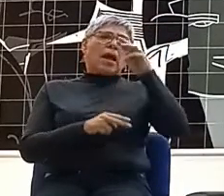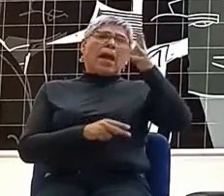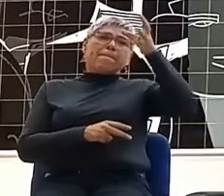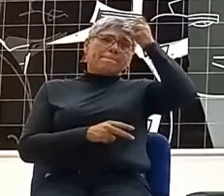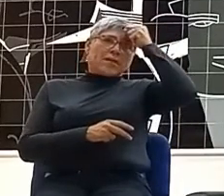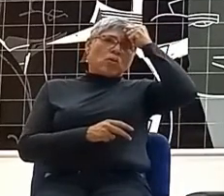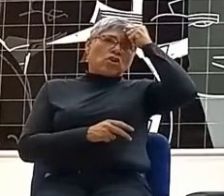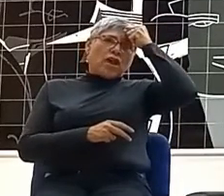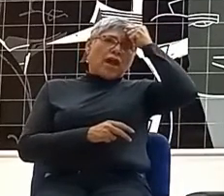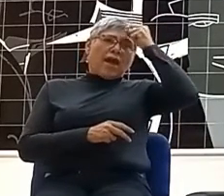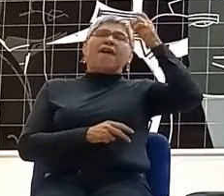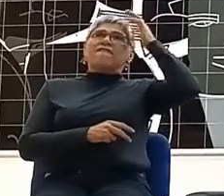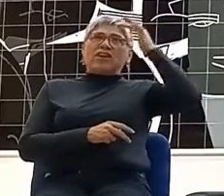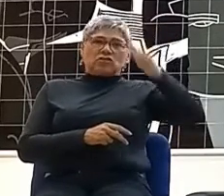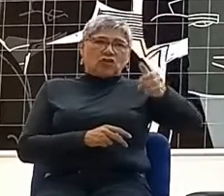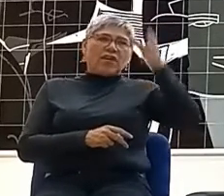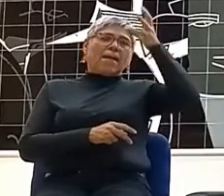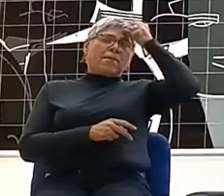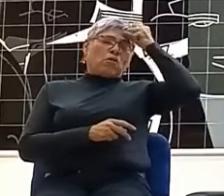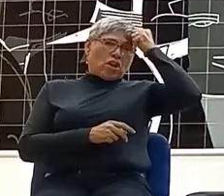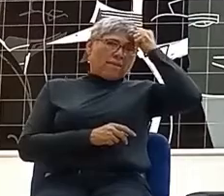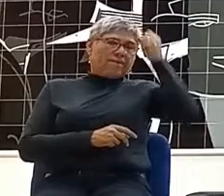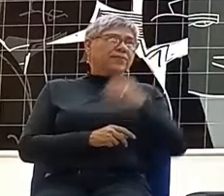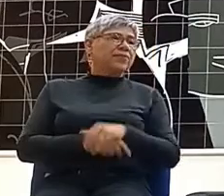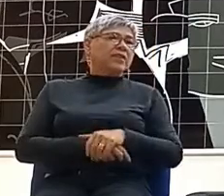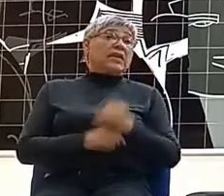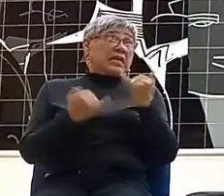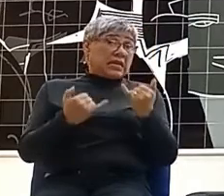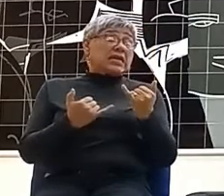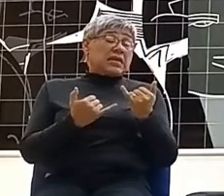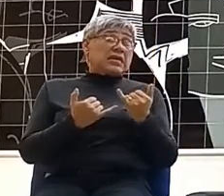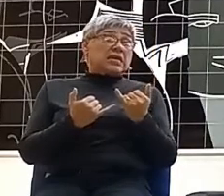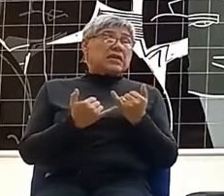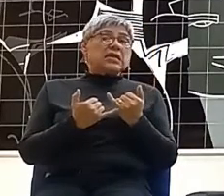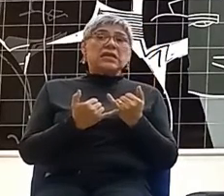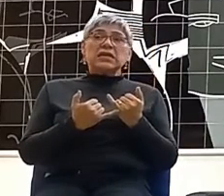Memoria, Filosofía y Memoria, y como